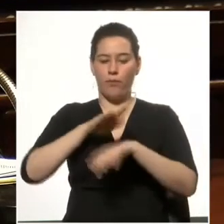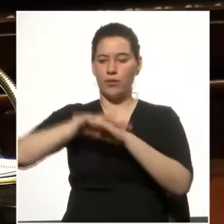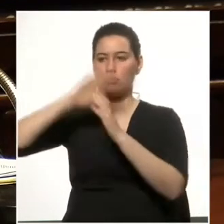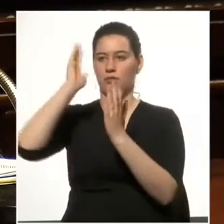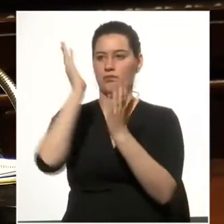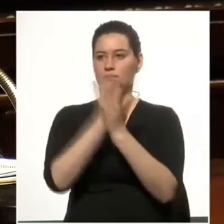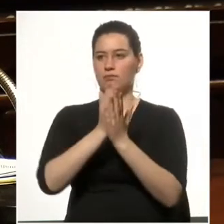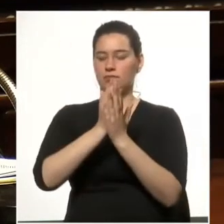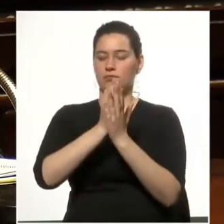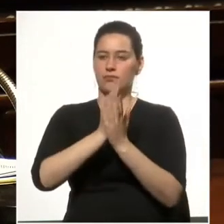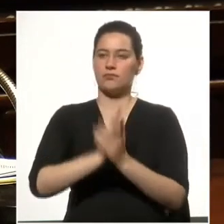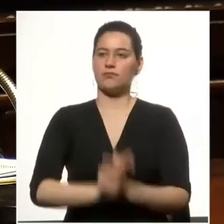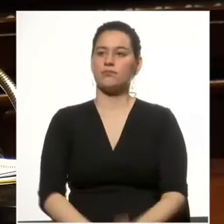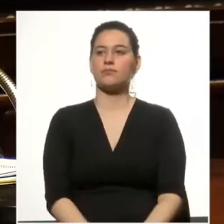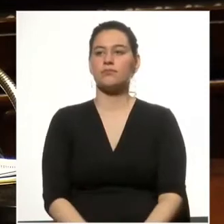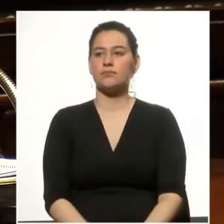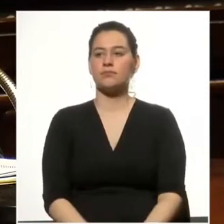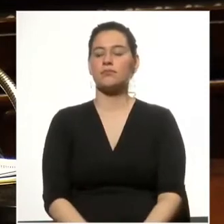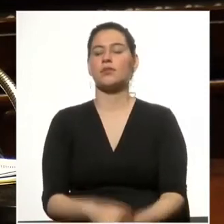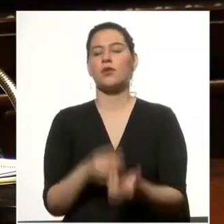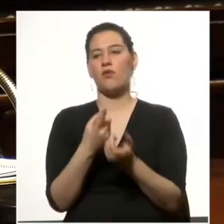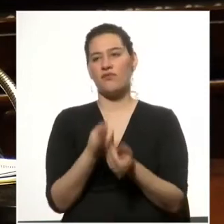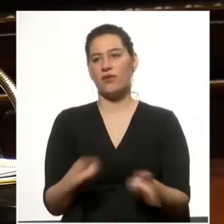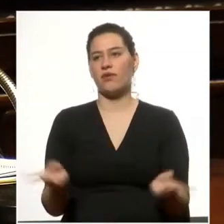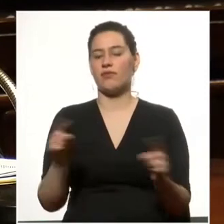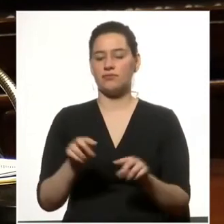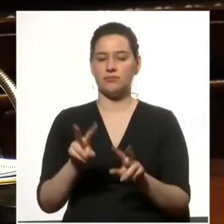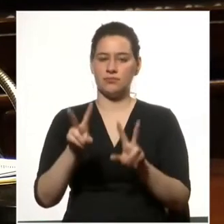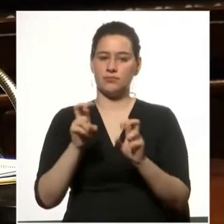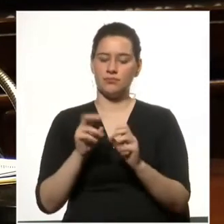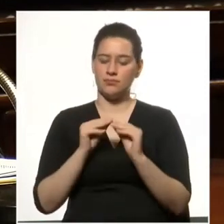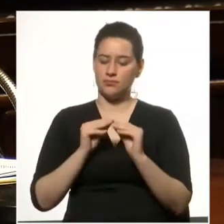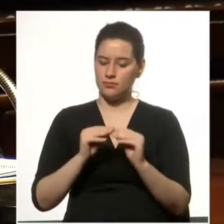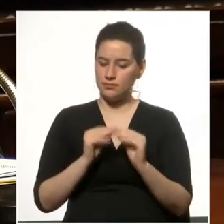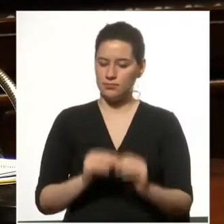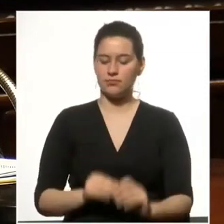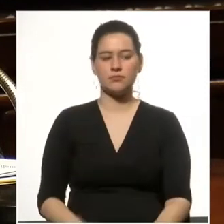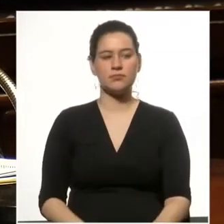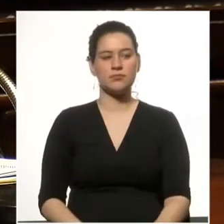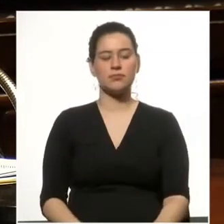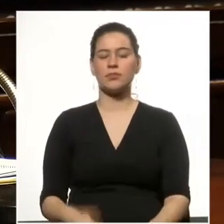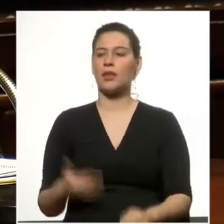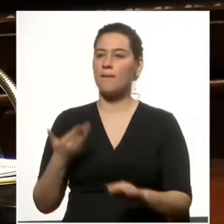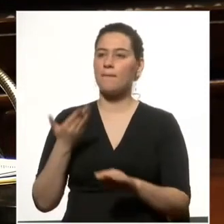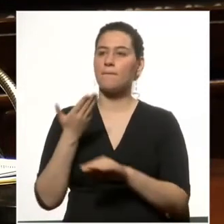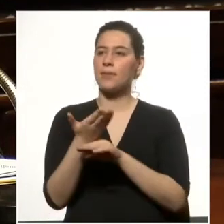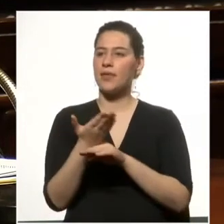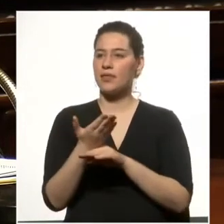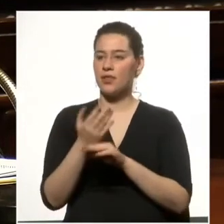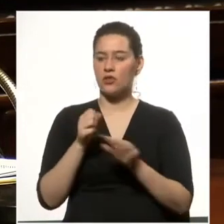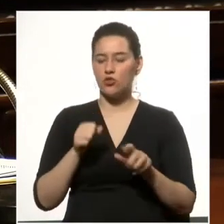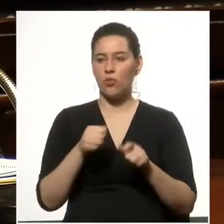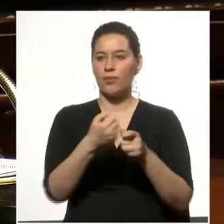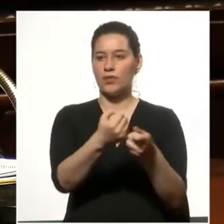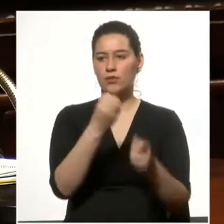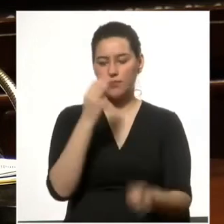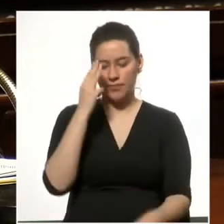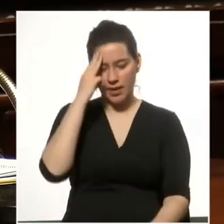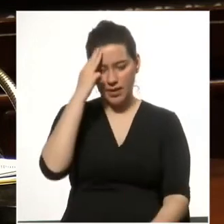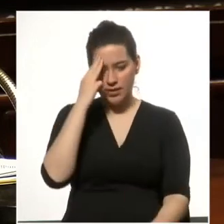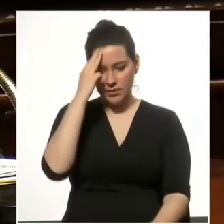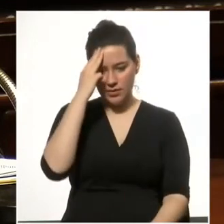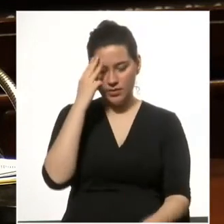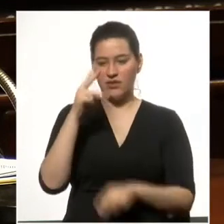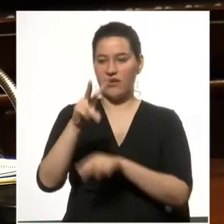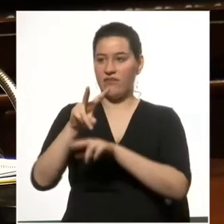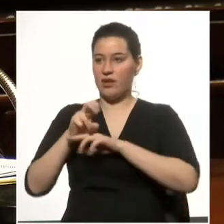penalizar. Pero volvamos al tema que nos compete ahora. Pedir la formalización del senador Manini Río por parte de la